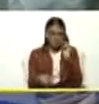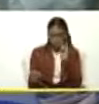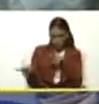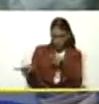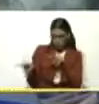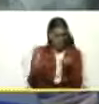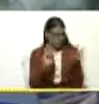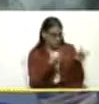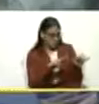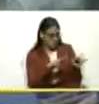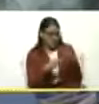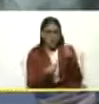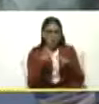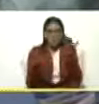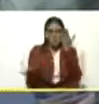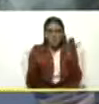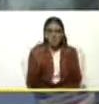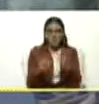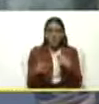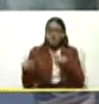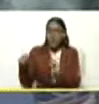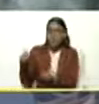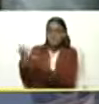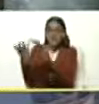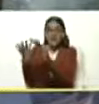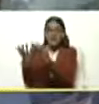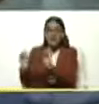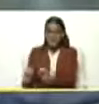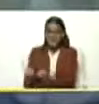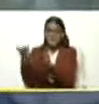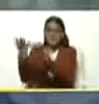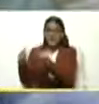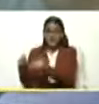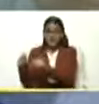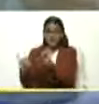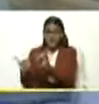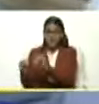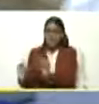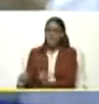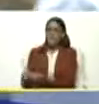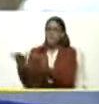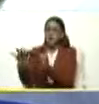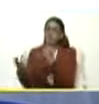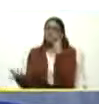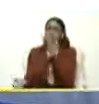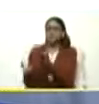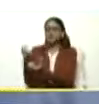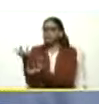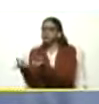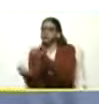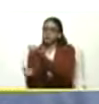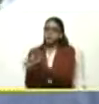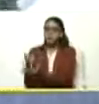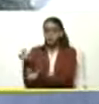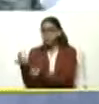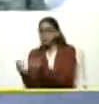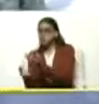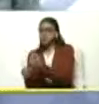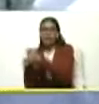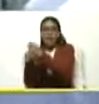encender este dispositivo para que caliente la llama, el mechero ciertamente, para que pueda iniciar su